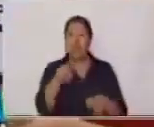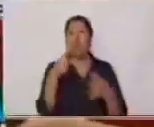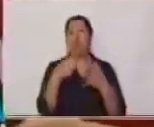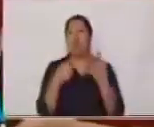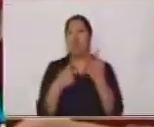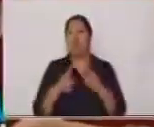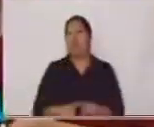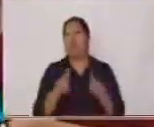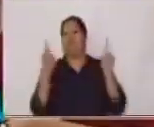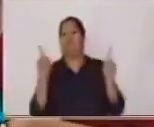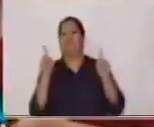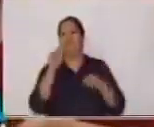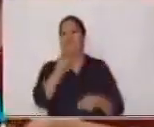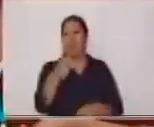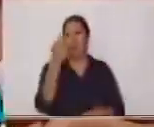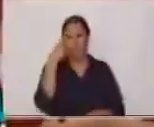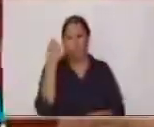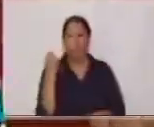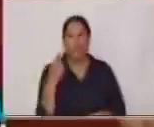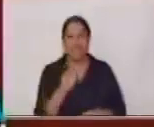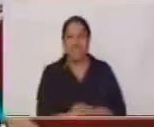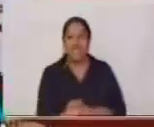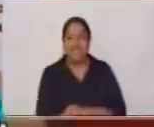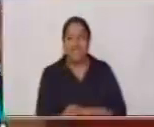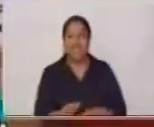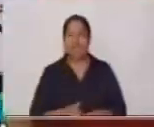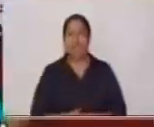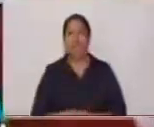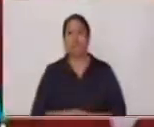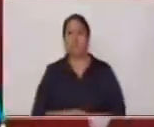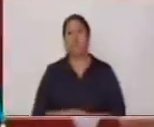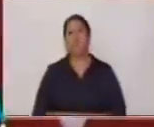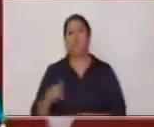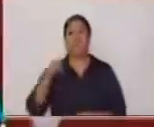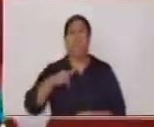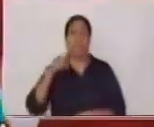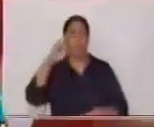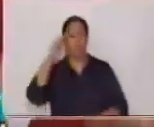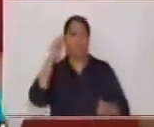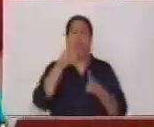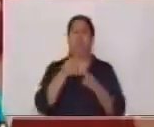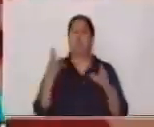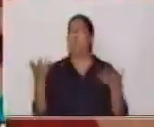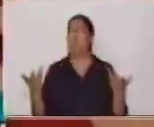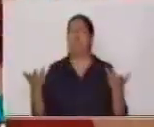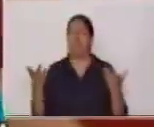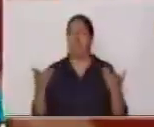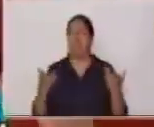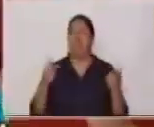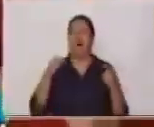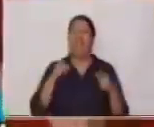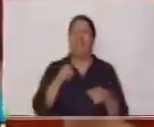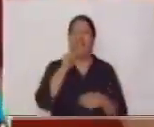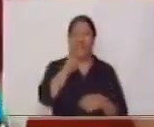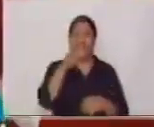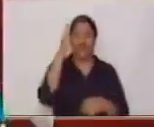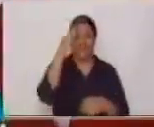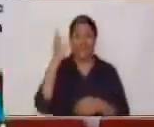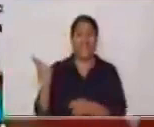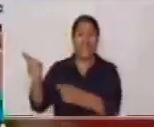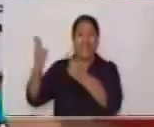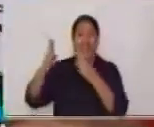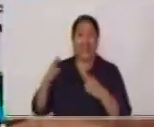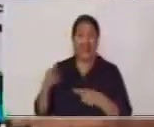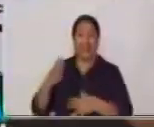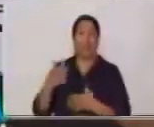comprendas. ¿Cuál es tu meta? En este caso con el regalo era que tú conocieras que a mí me habían dado un regalo muy bonito